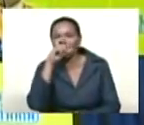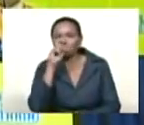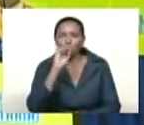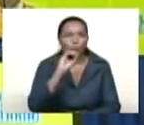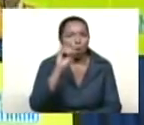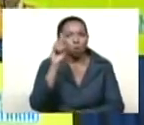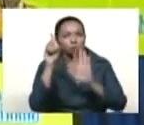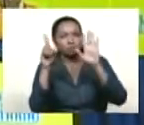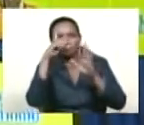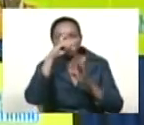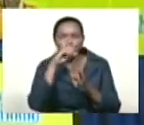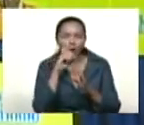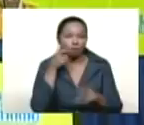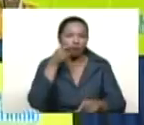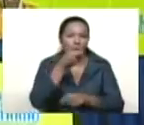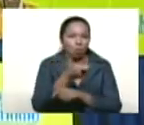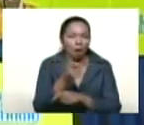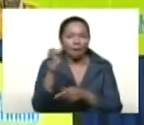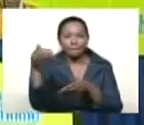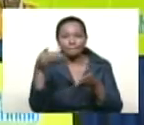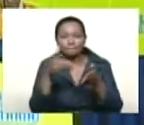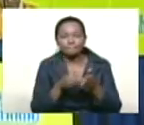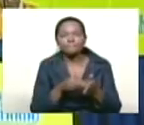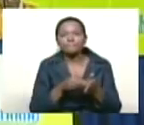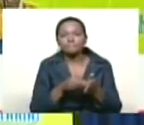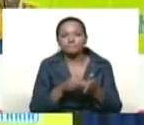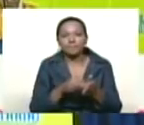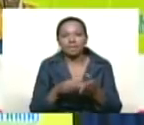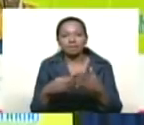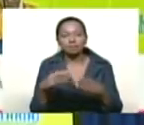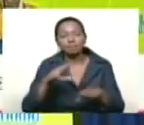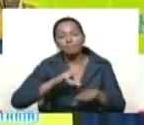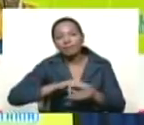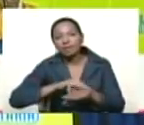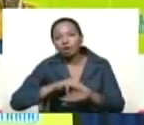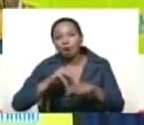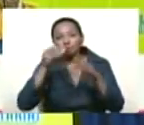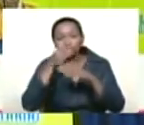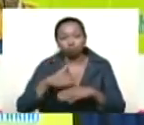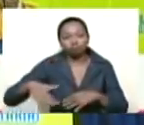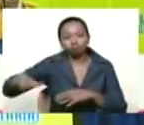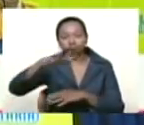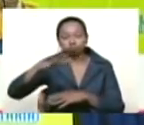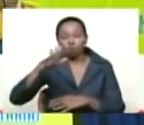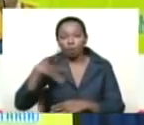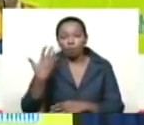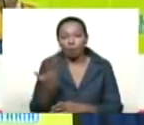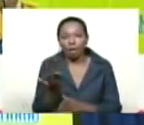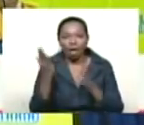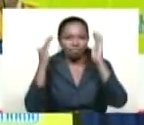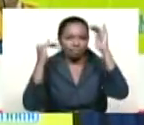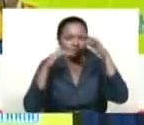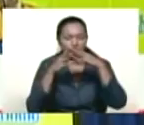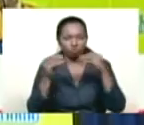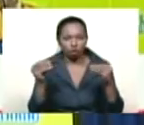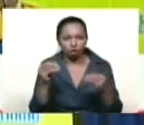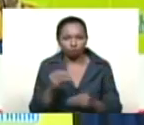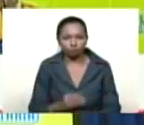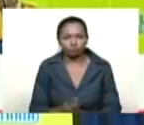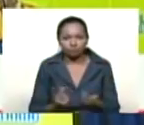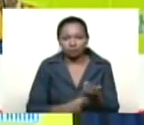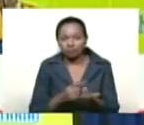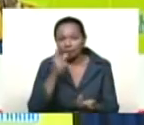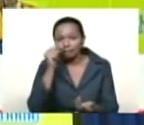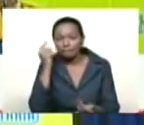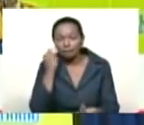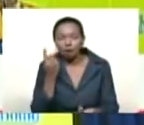graduar 1000 médicos y médicas para todo el mundo en lucha, para todos los pueblos hermanos del